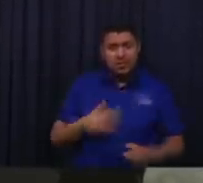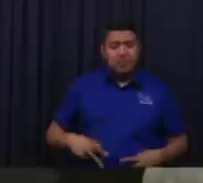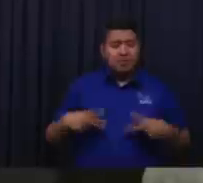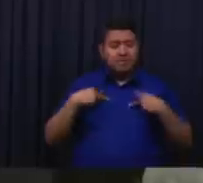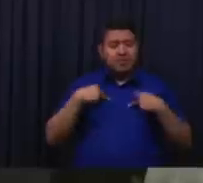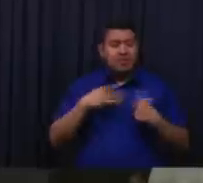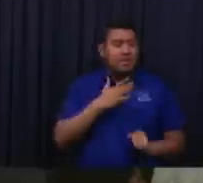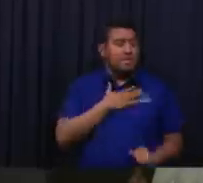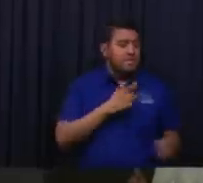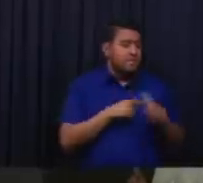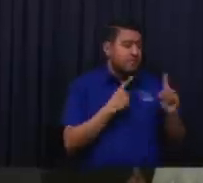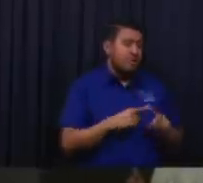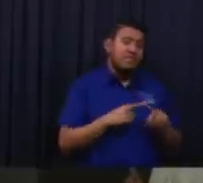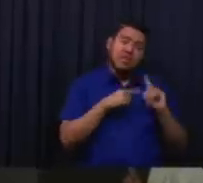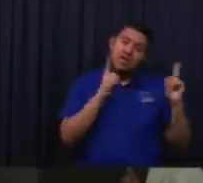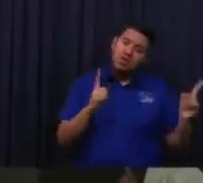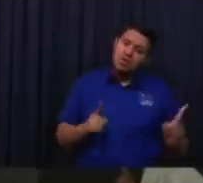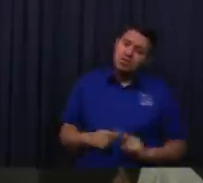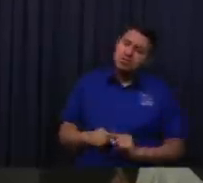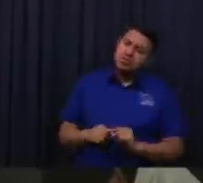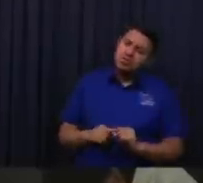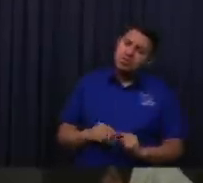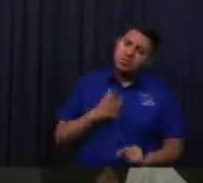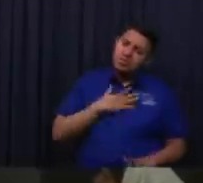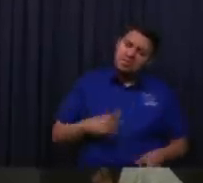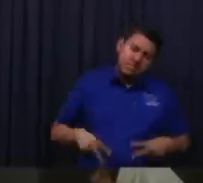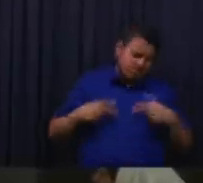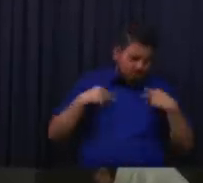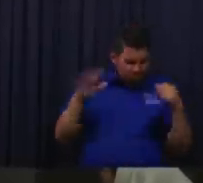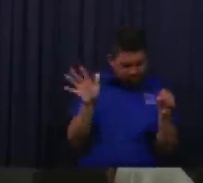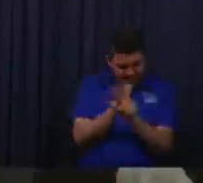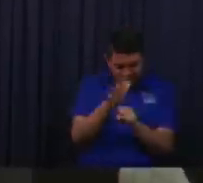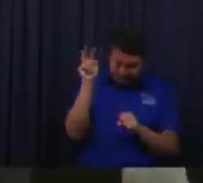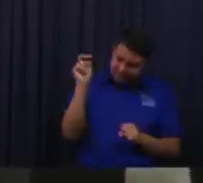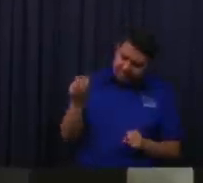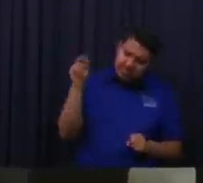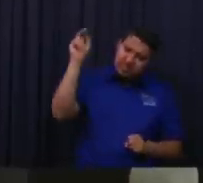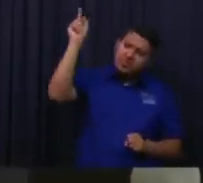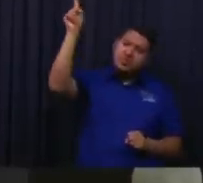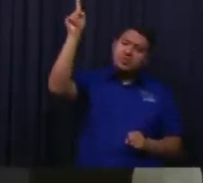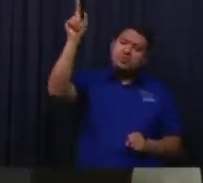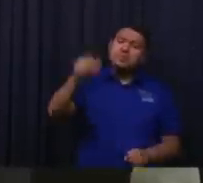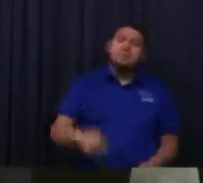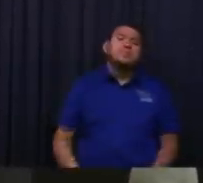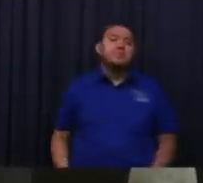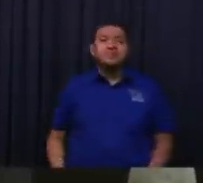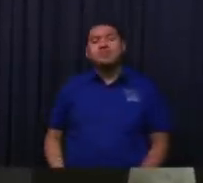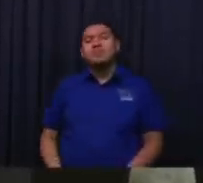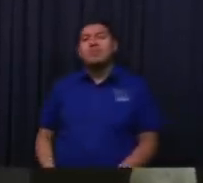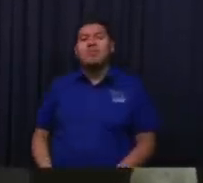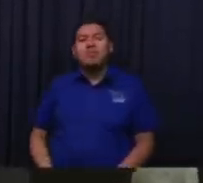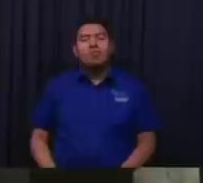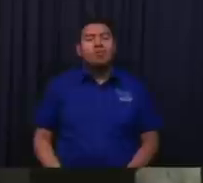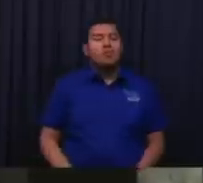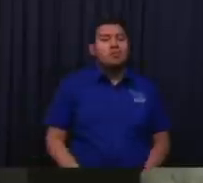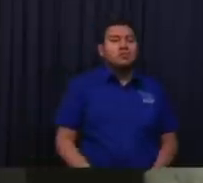está mi corazón, aquí está mi ser entero. Necesito de ti. ¿Habrá alguien esta tarde que desee